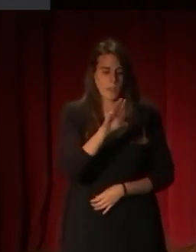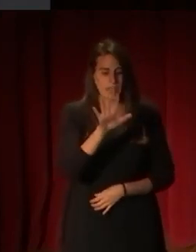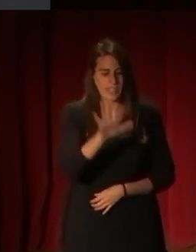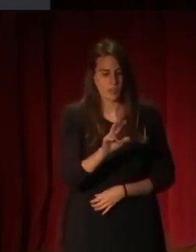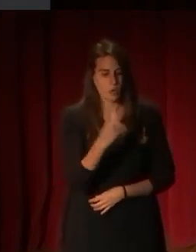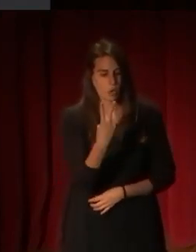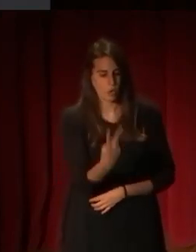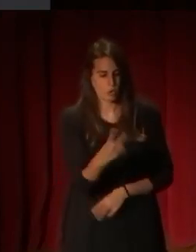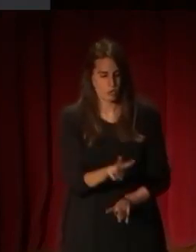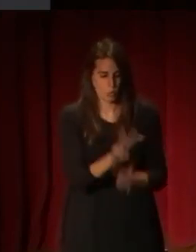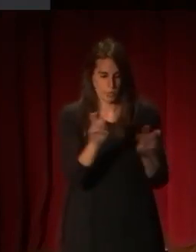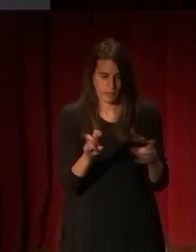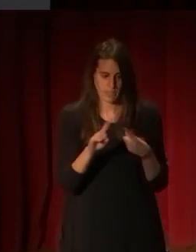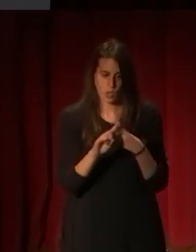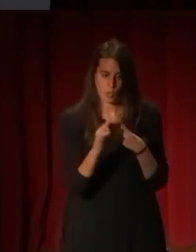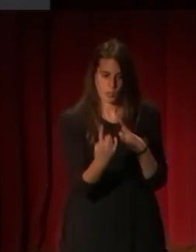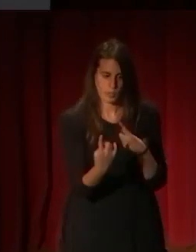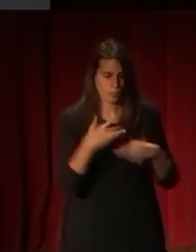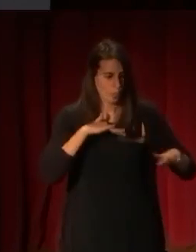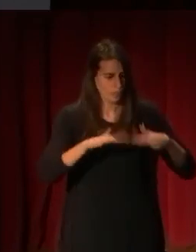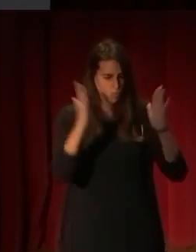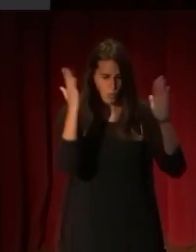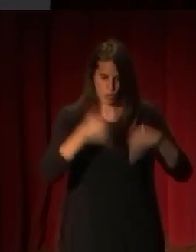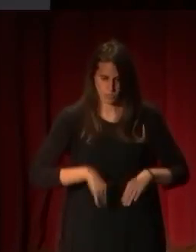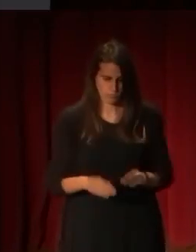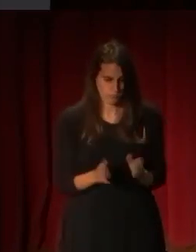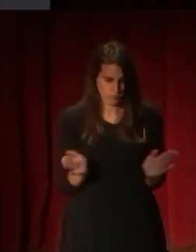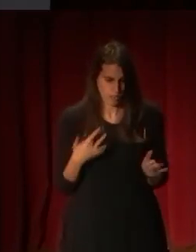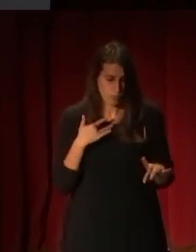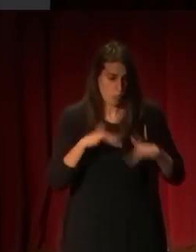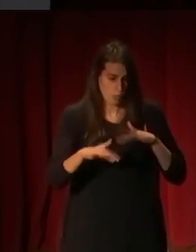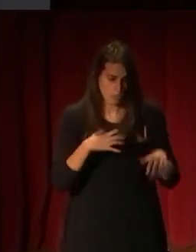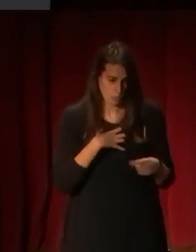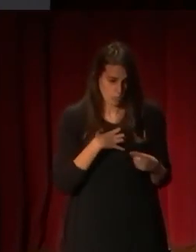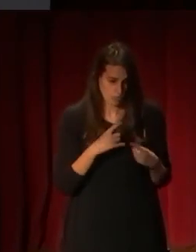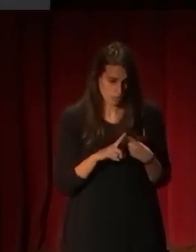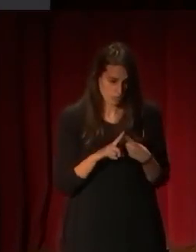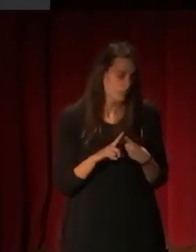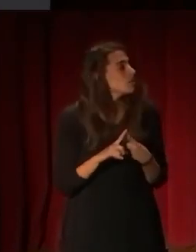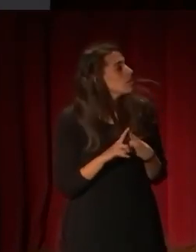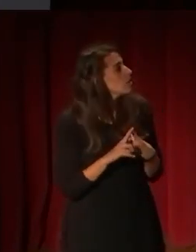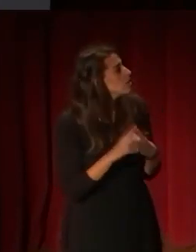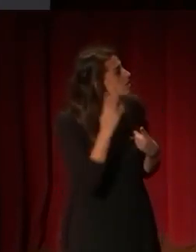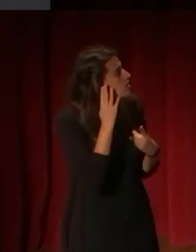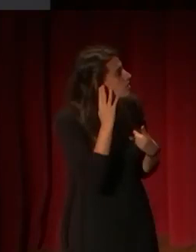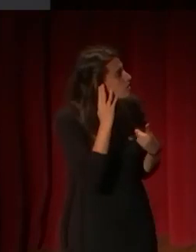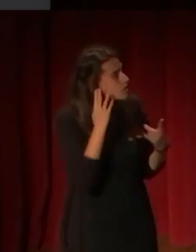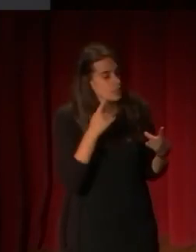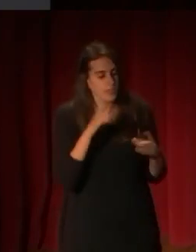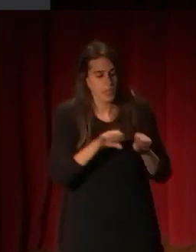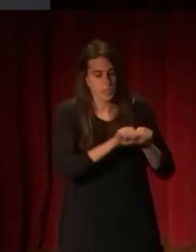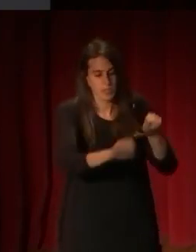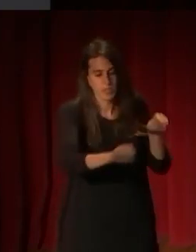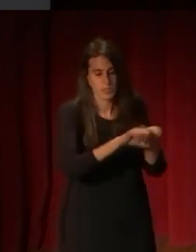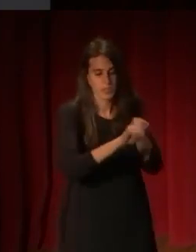primero que ya la tarasca no es articulada no no se mueve por sí sola sino que se lleva en andas si se